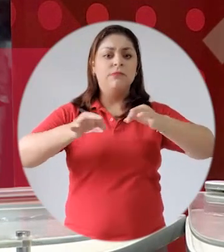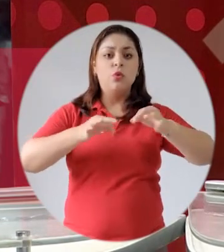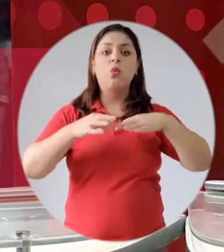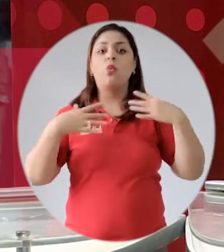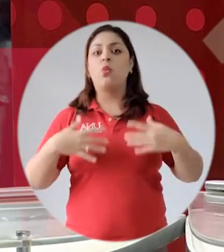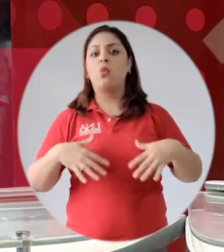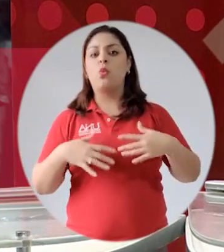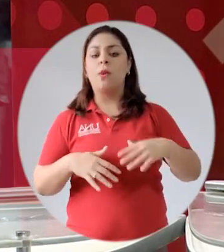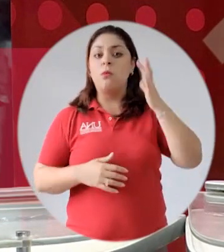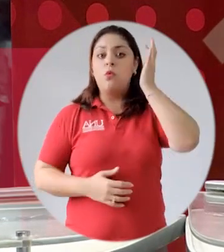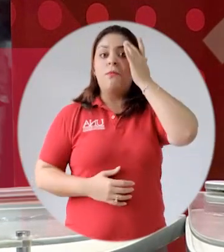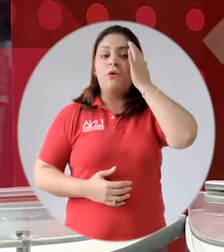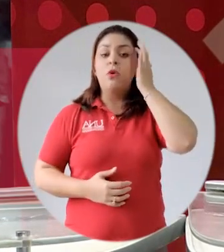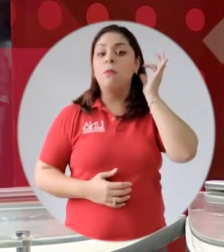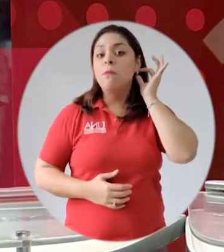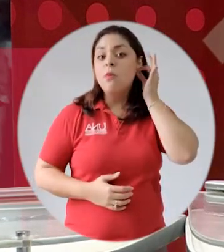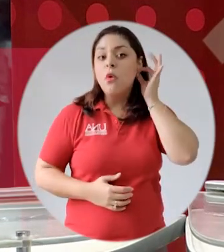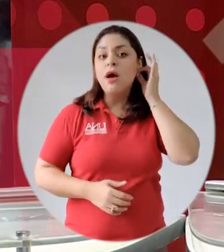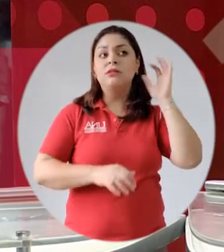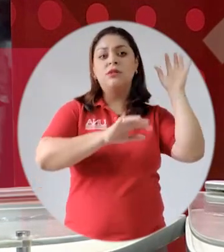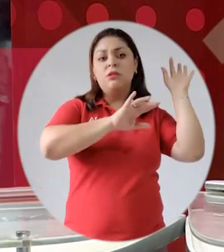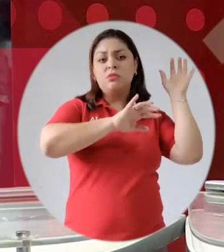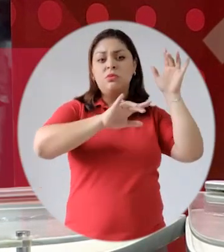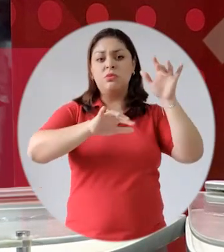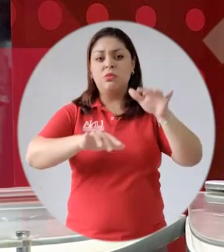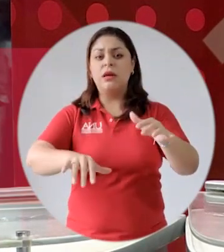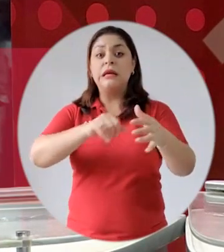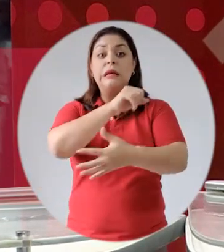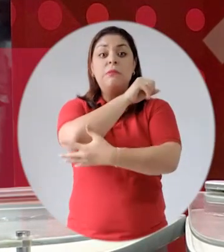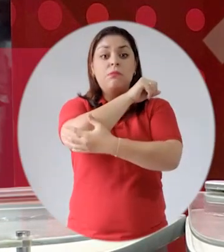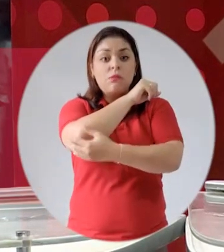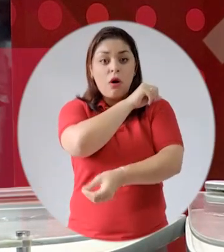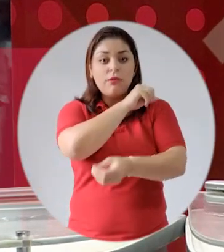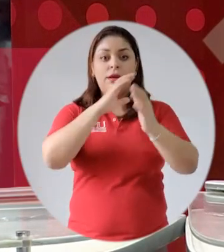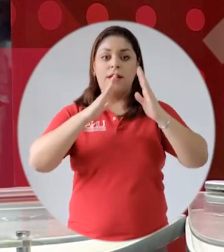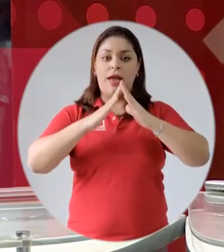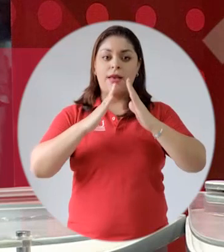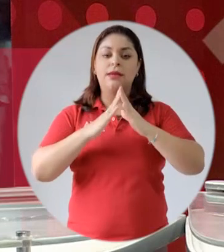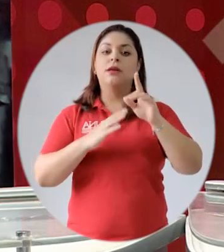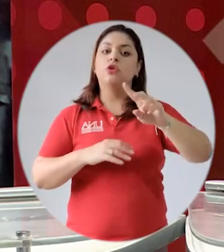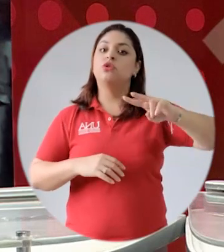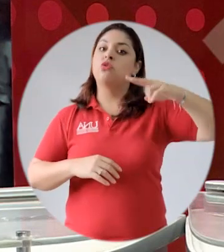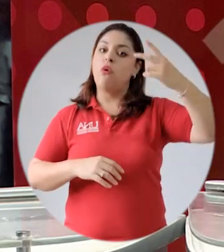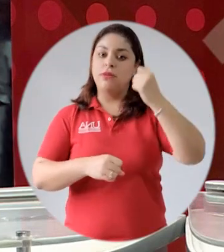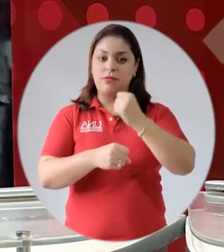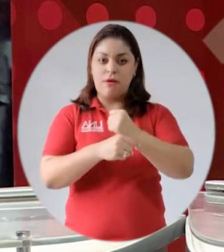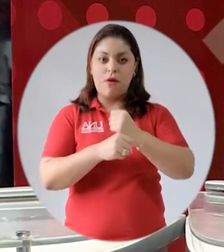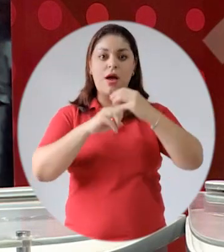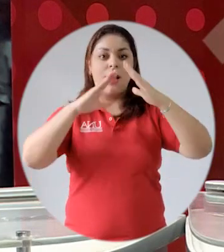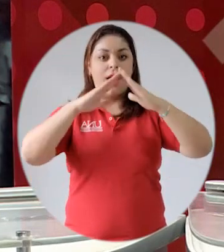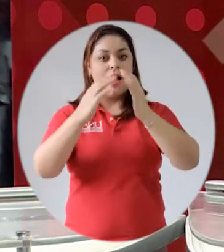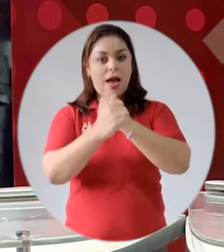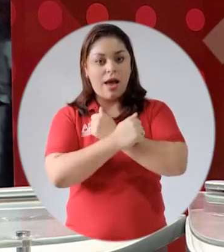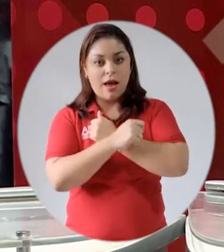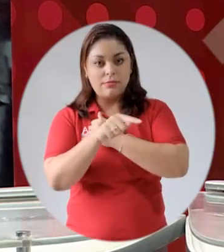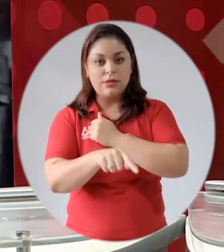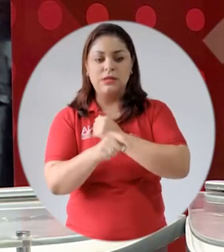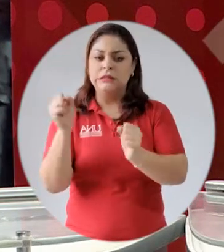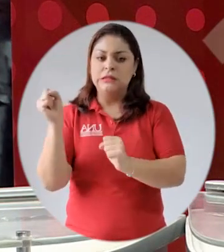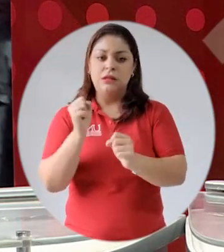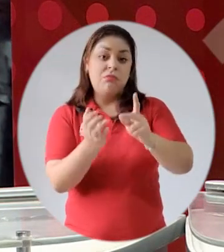incluso de no comer, ¿verdad? Pero no podemos dejar de cuidar personas. Sí, son condiciones particulares también